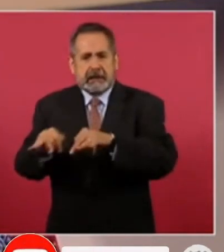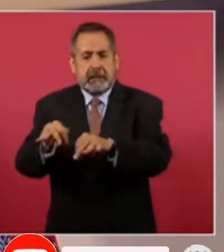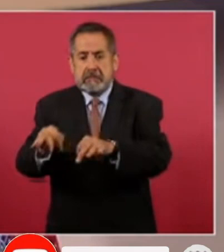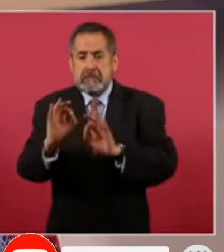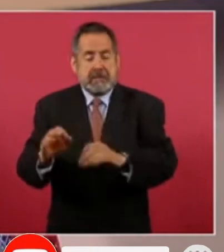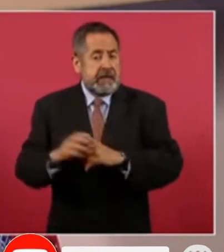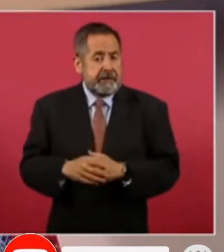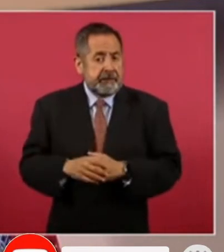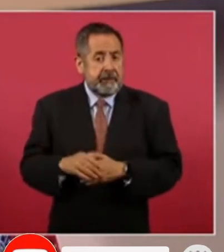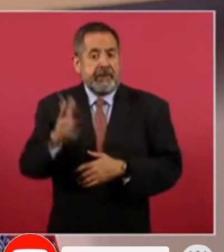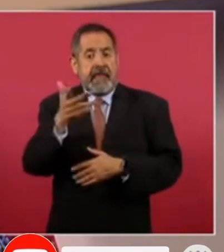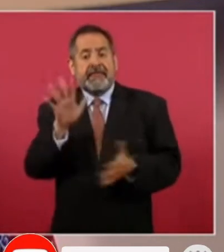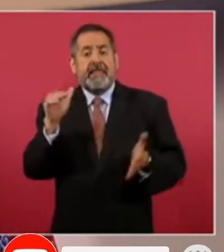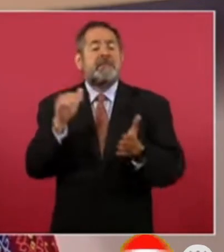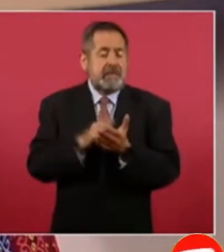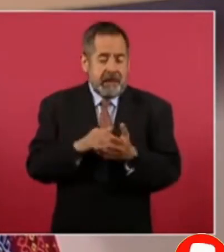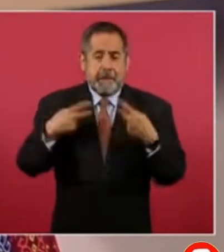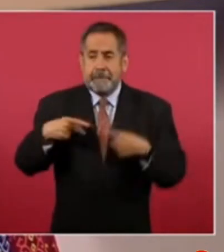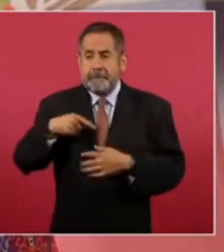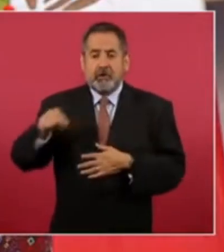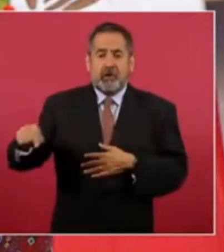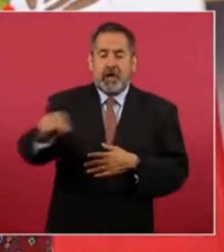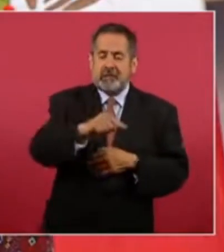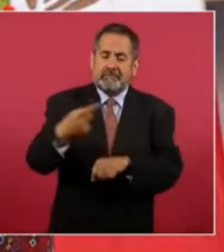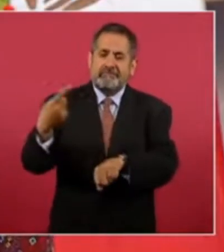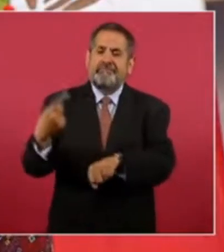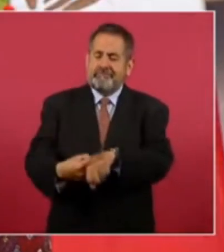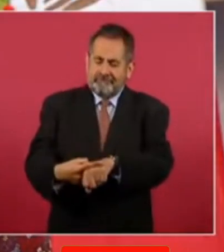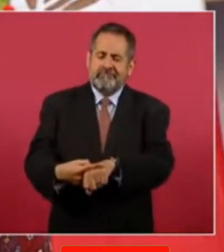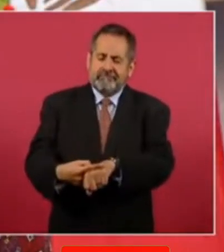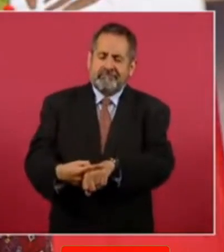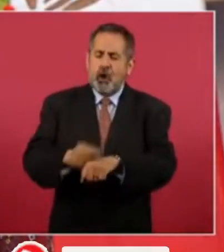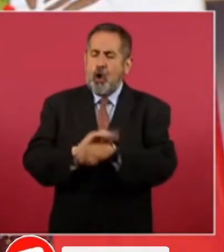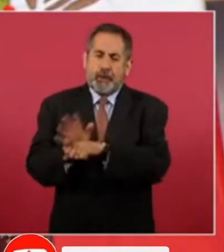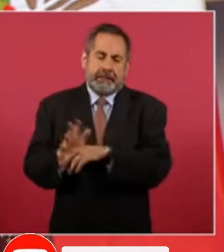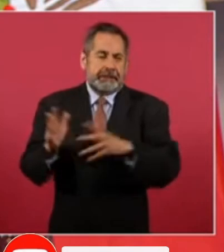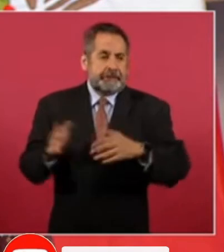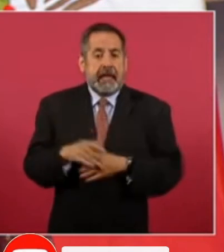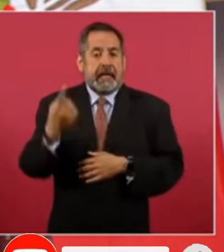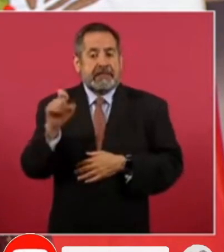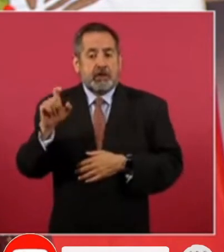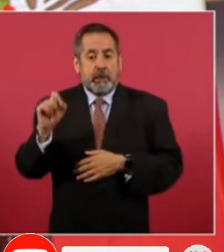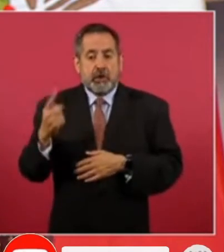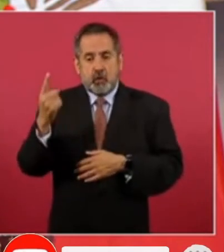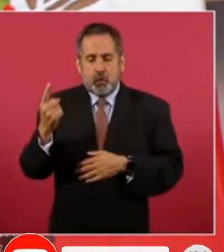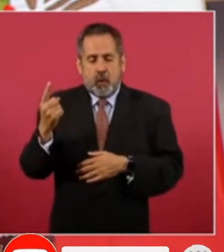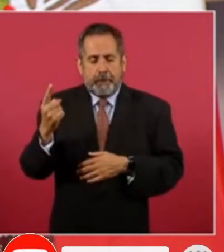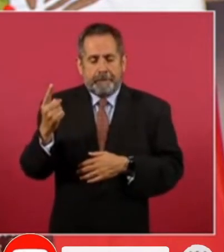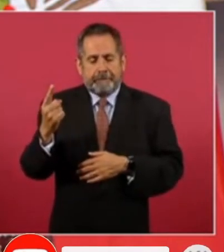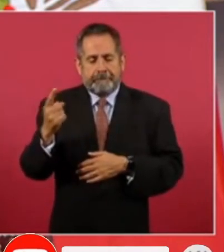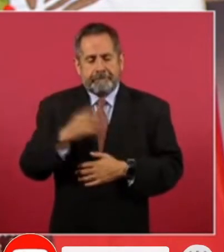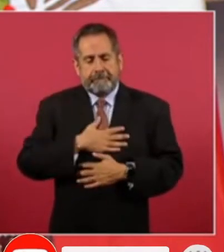casi 10,000 colaboradoras y colaboradores que se contagiaron y 121 que